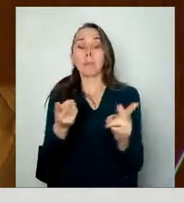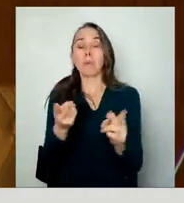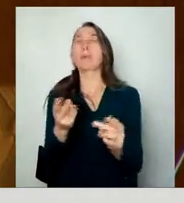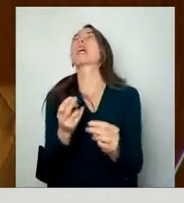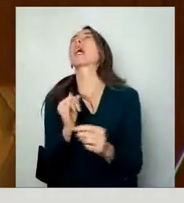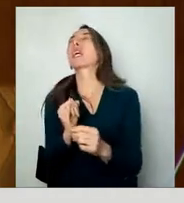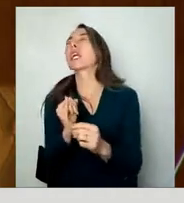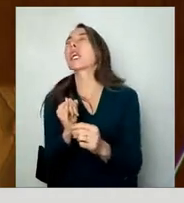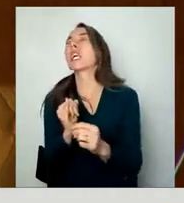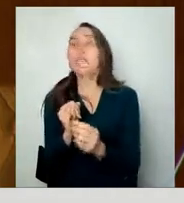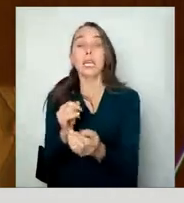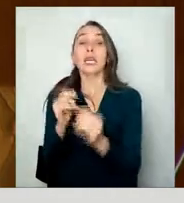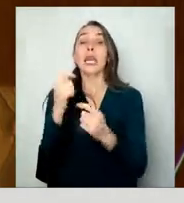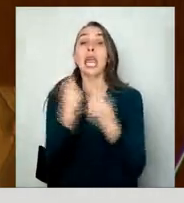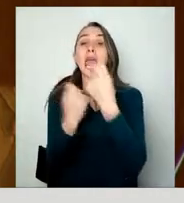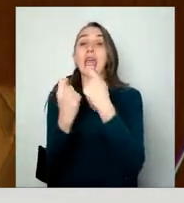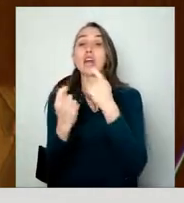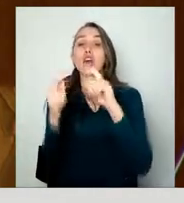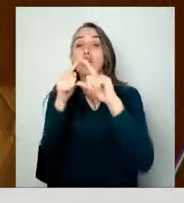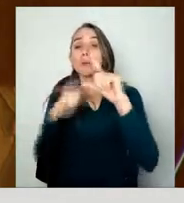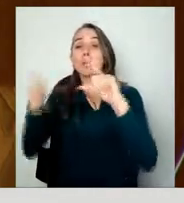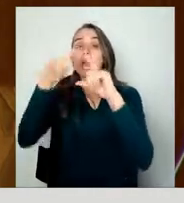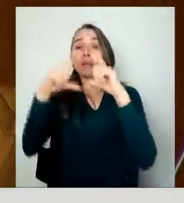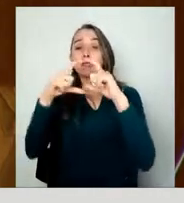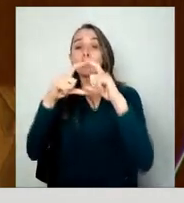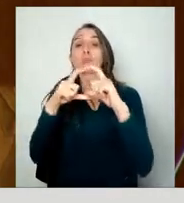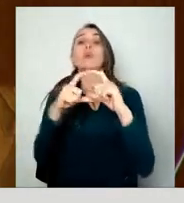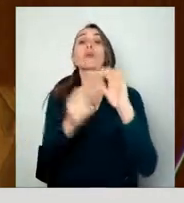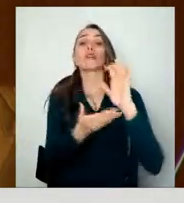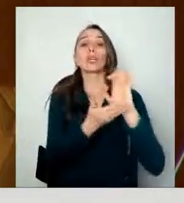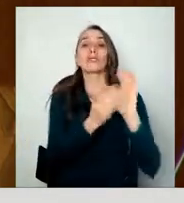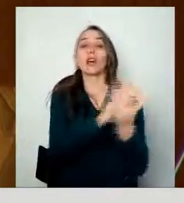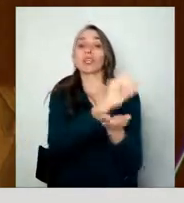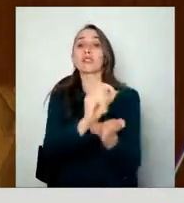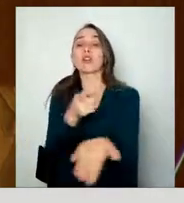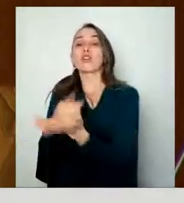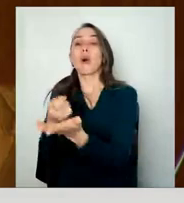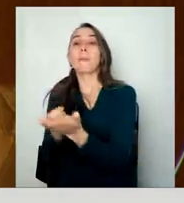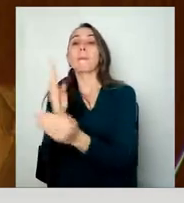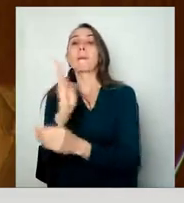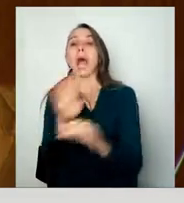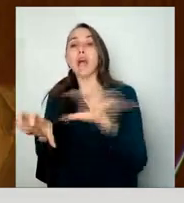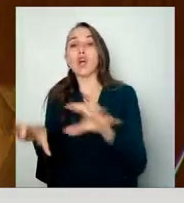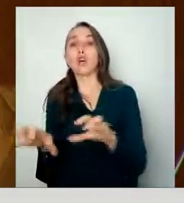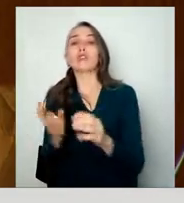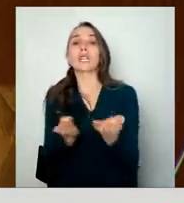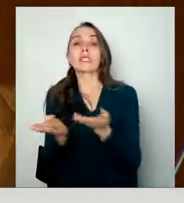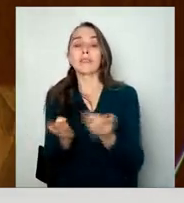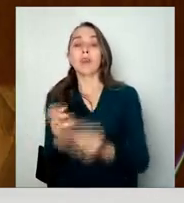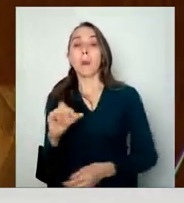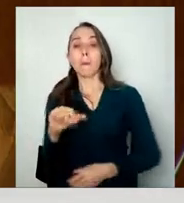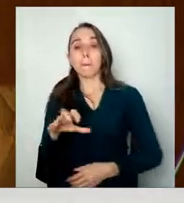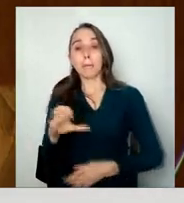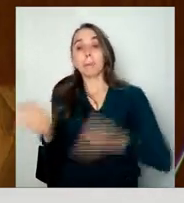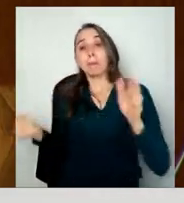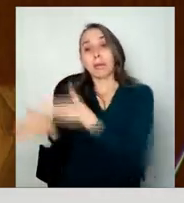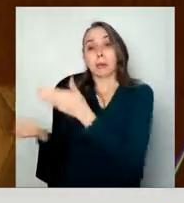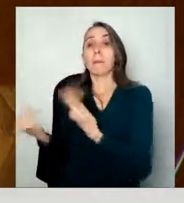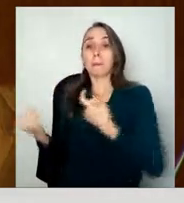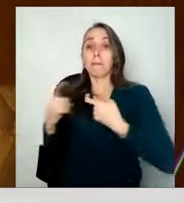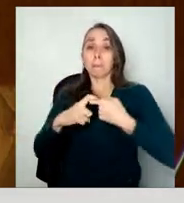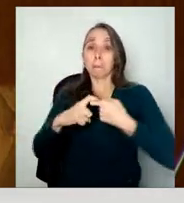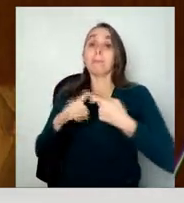y servicios de los organismos del estado para promover la participación de las pymes y cooperativas